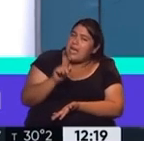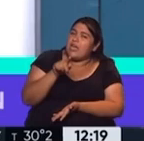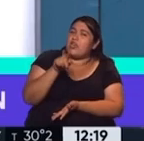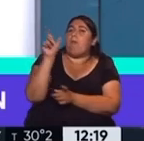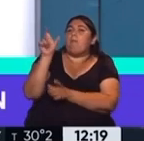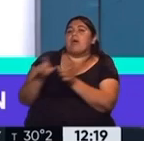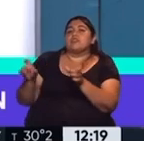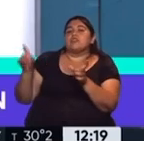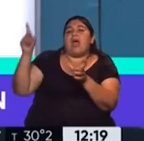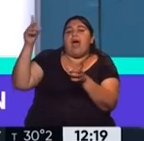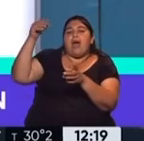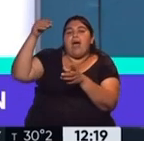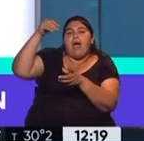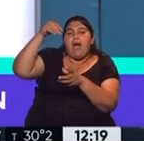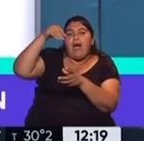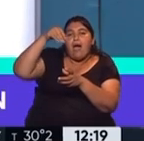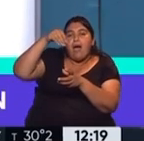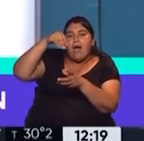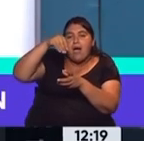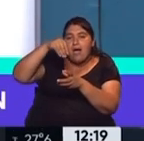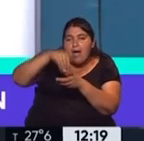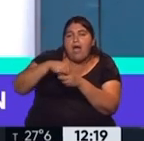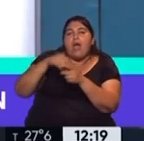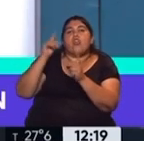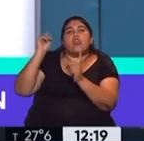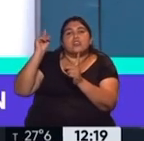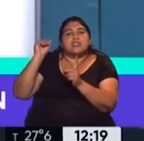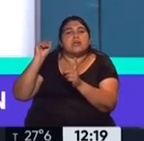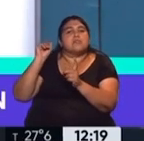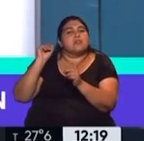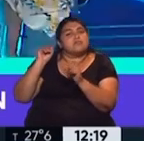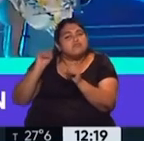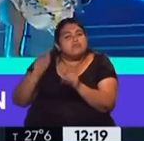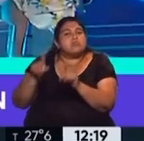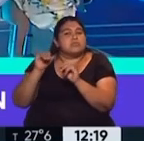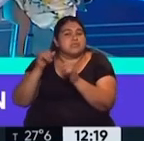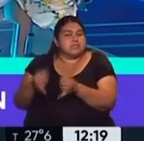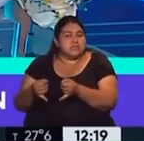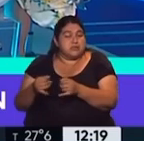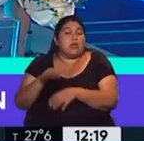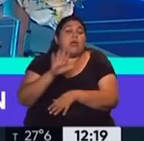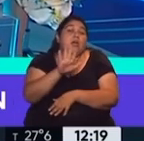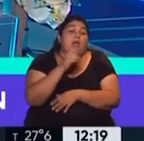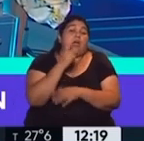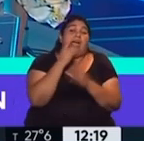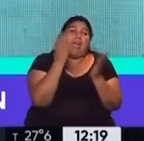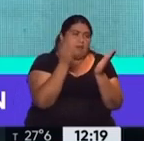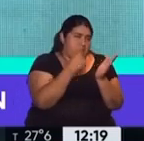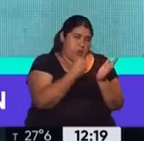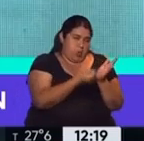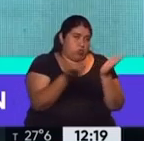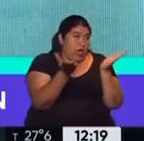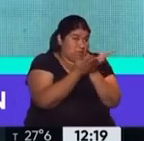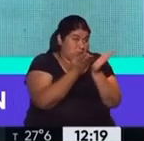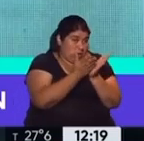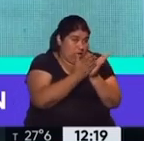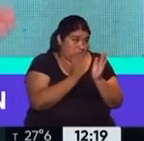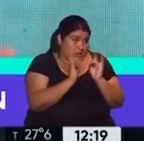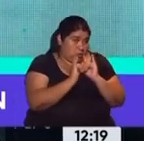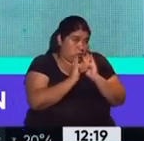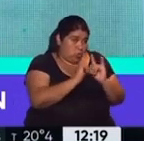personal el personal docente y el alumno que se tenga que tener lo va a tener que hacer de